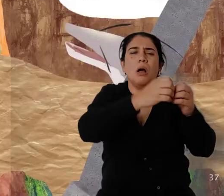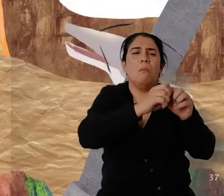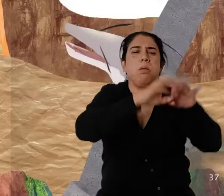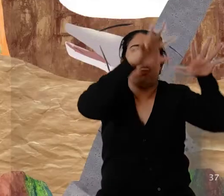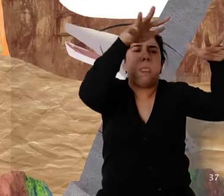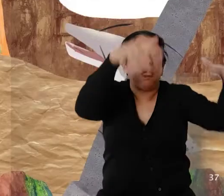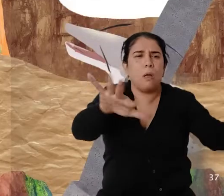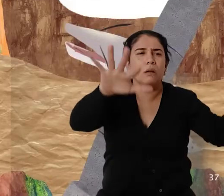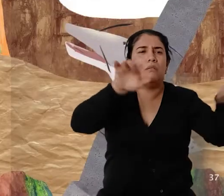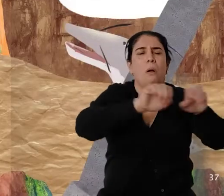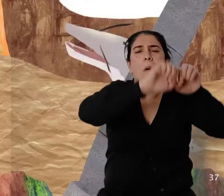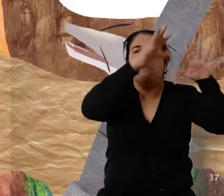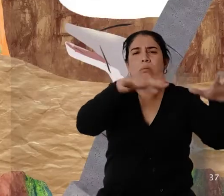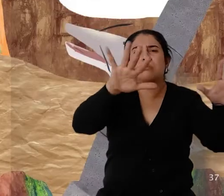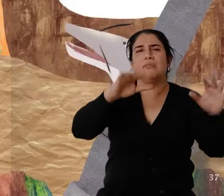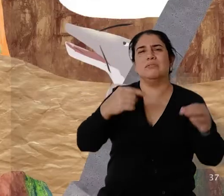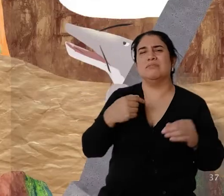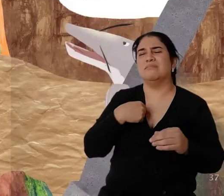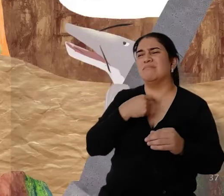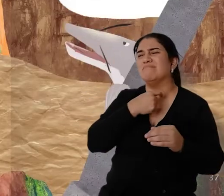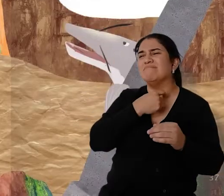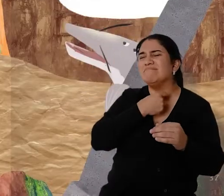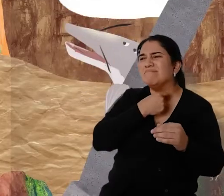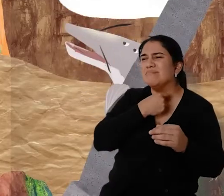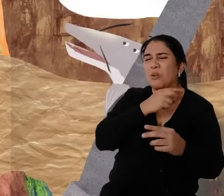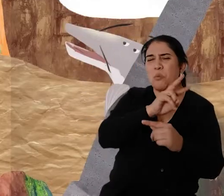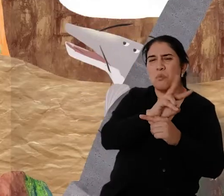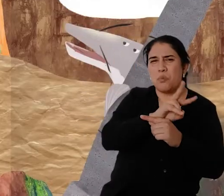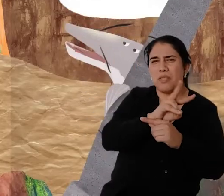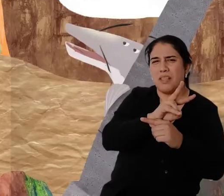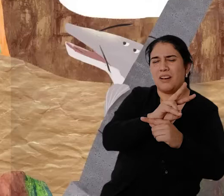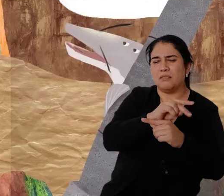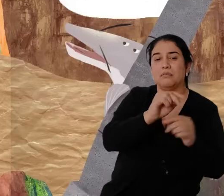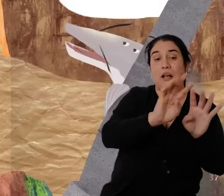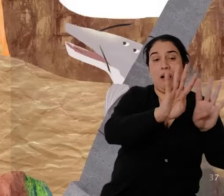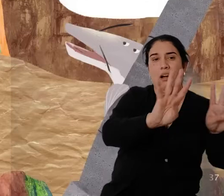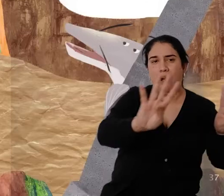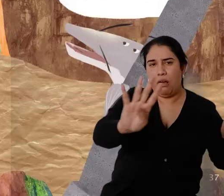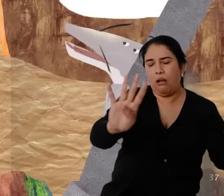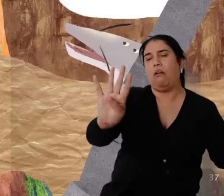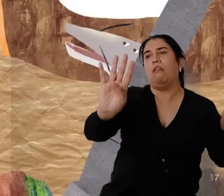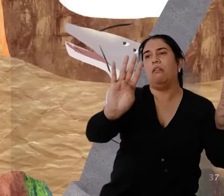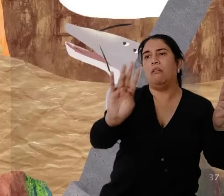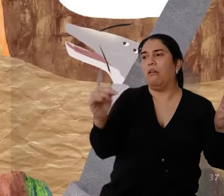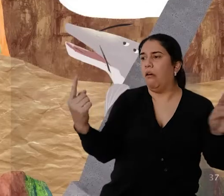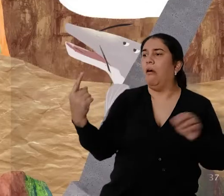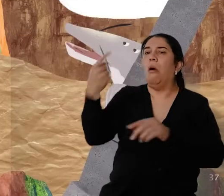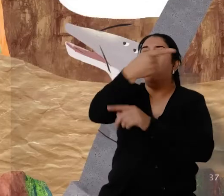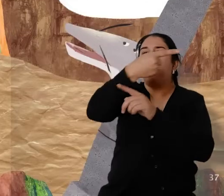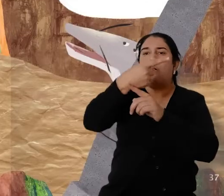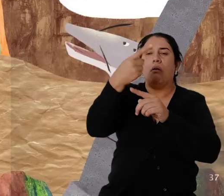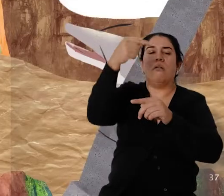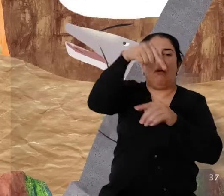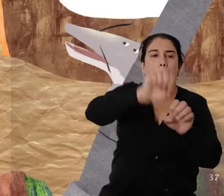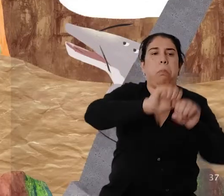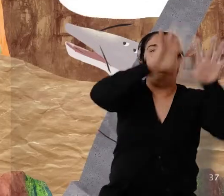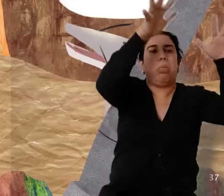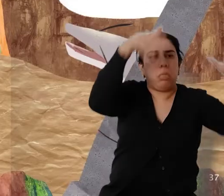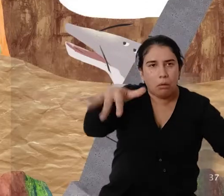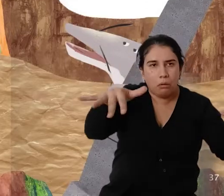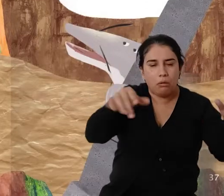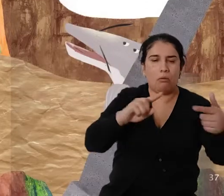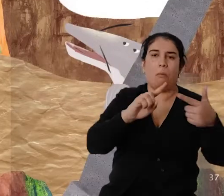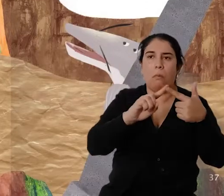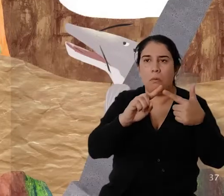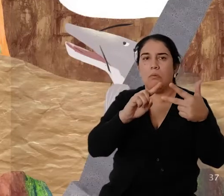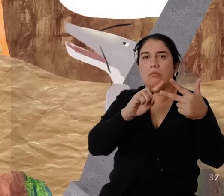de guerra, un acorazado. Hicimos un dique y lo echó a pique. Hicimos otro